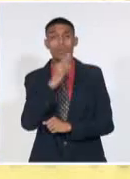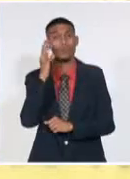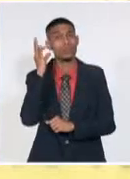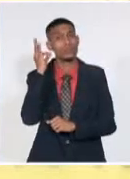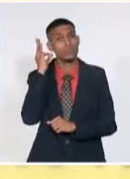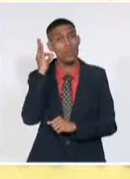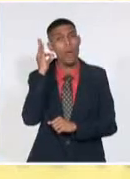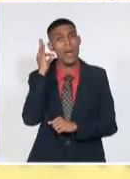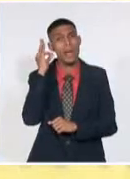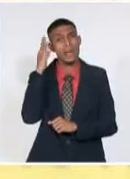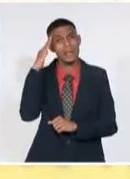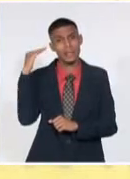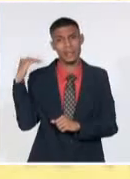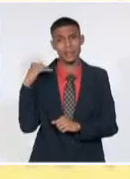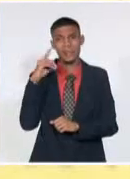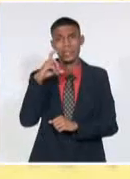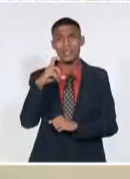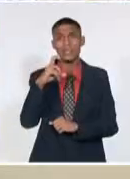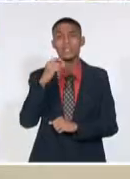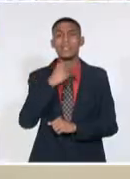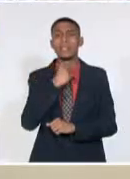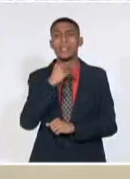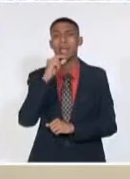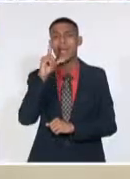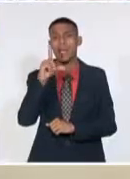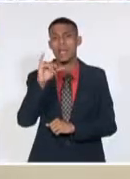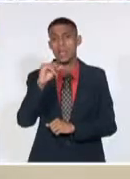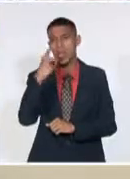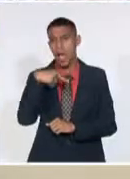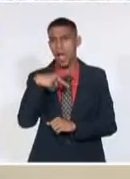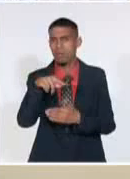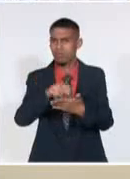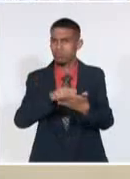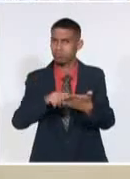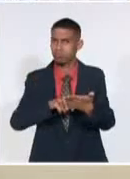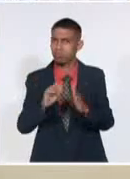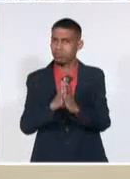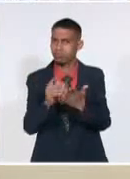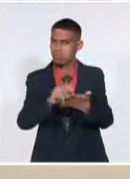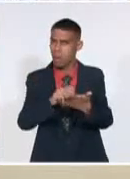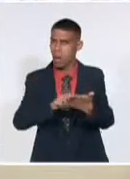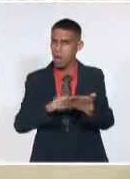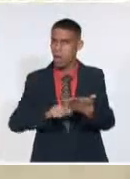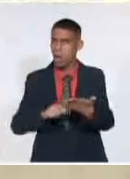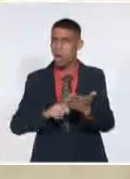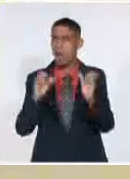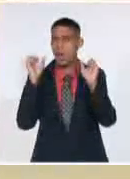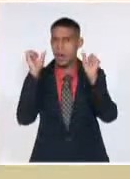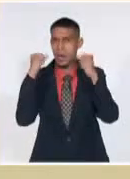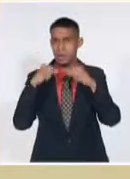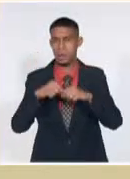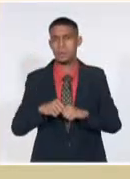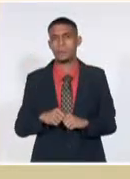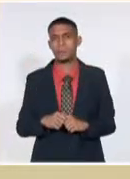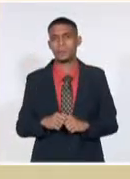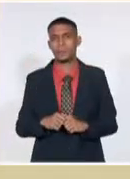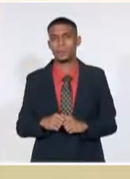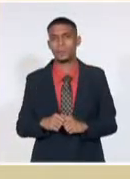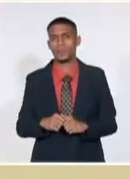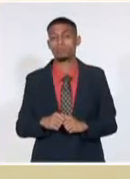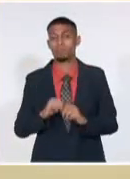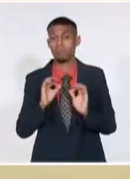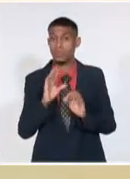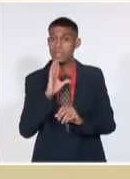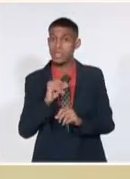venía archivando todos los documentos, todo lo que ella consideraba de importancia, con la idea, ya se lo había dicho Fidel, de que la historia